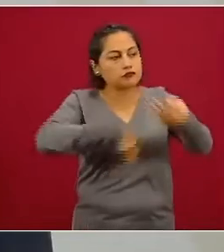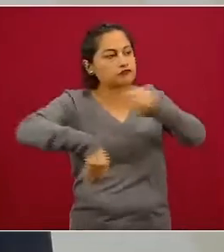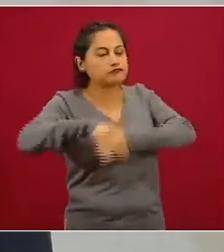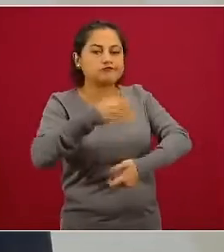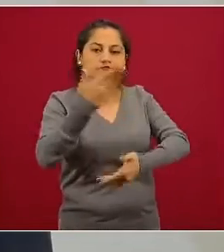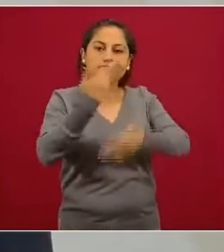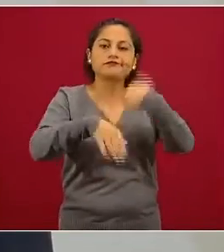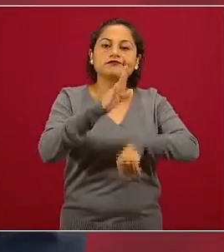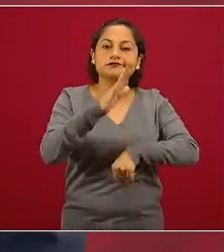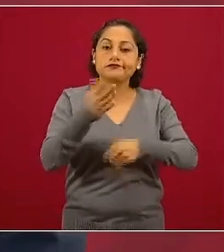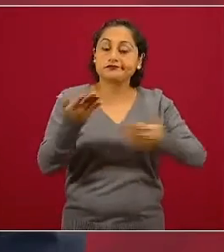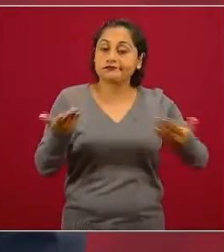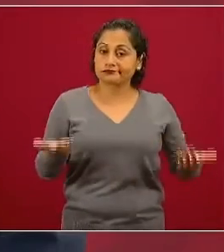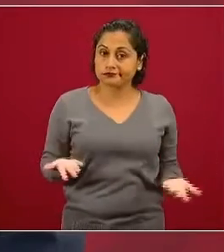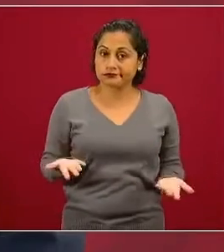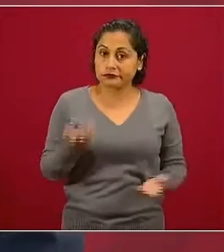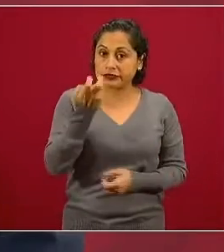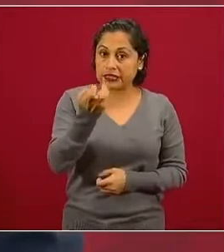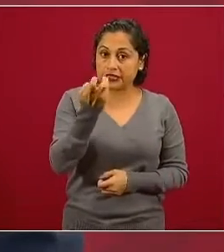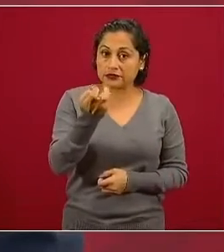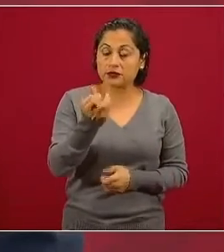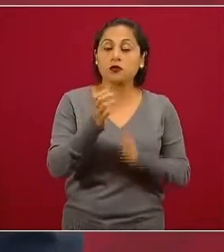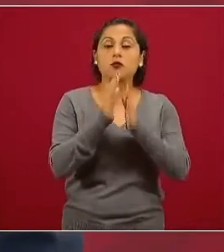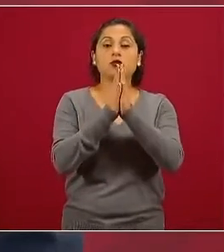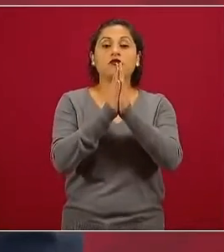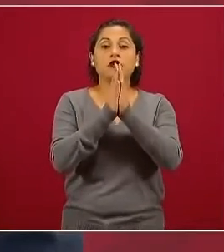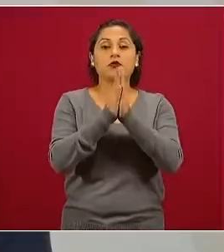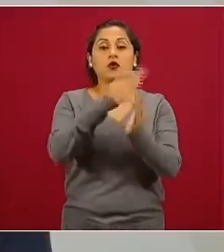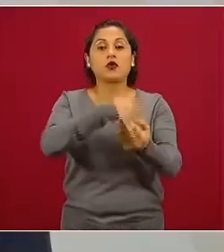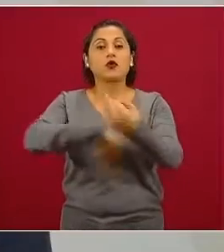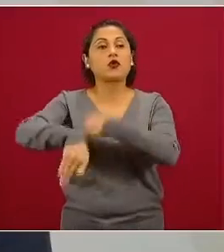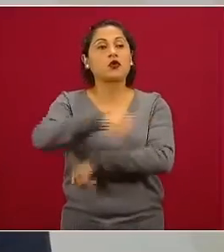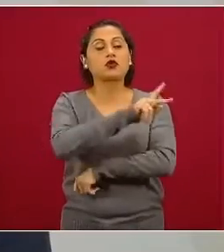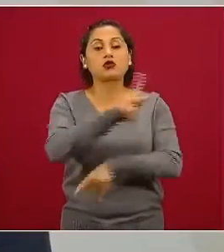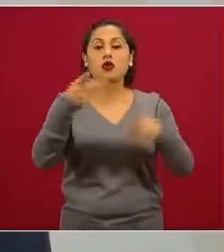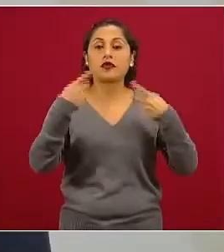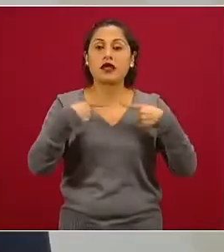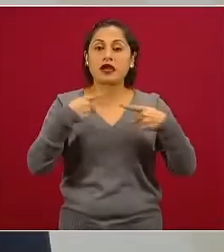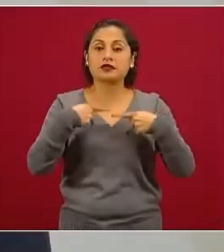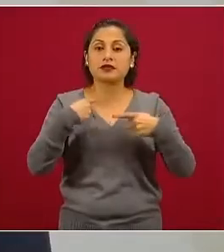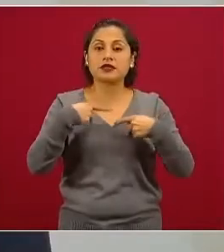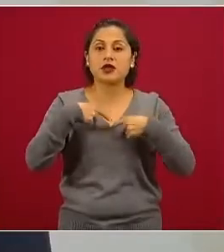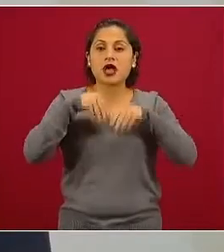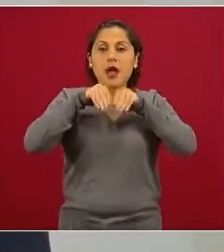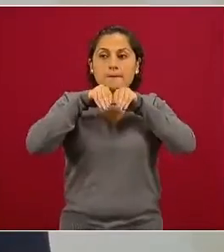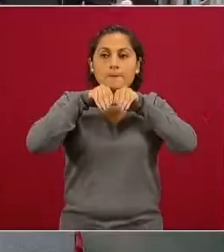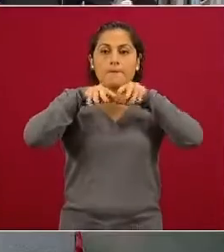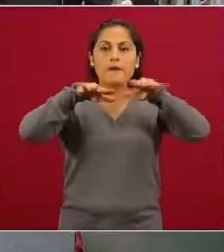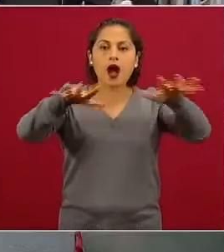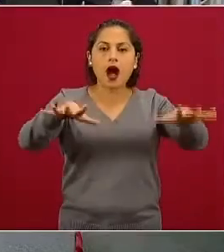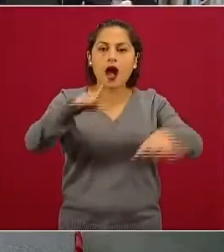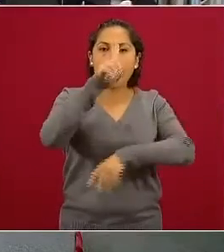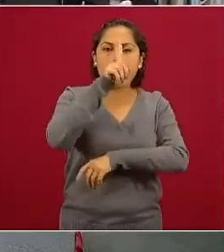o individualística de esta pandemia, por tanto, solo juntos, escuchando los mensajes de la